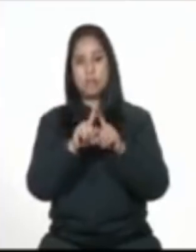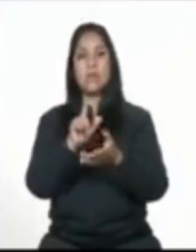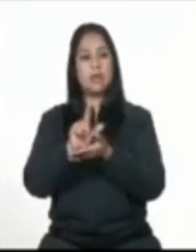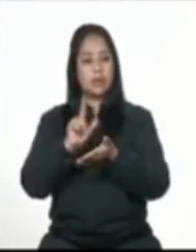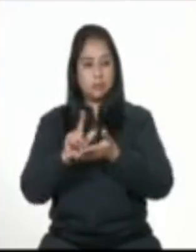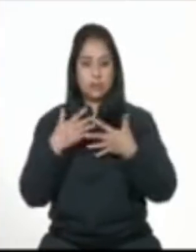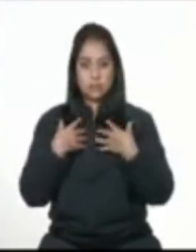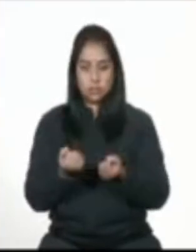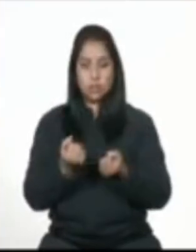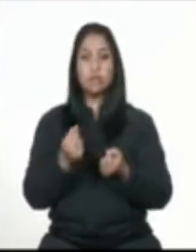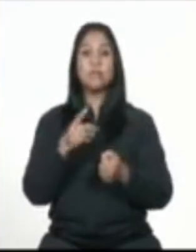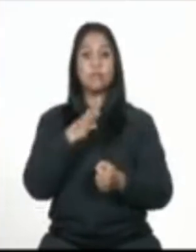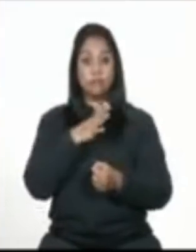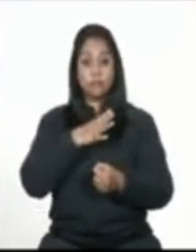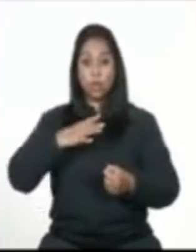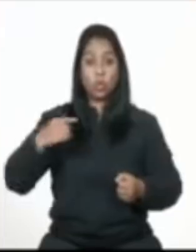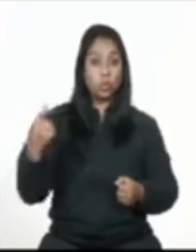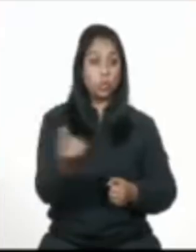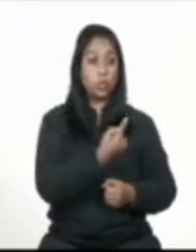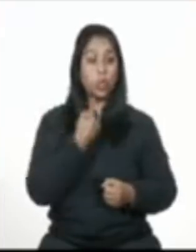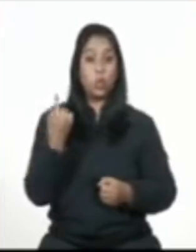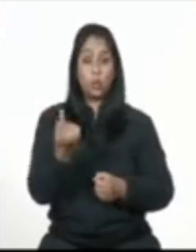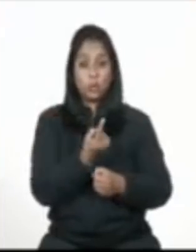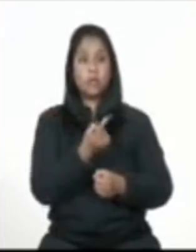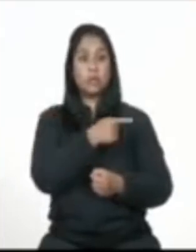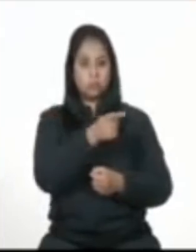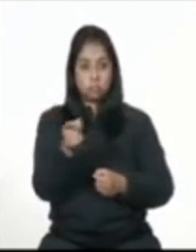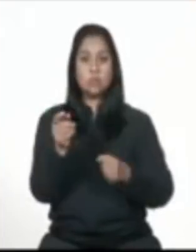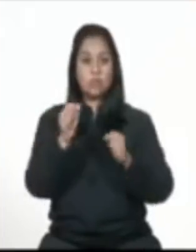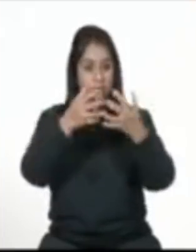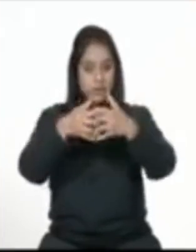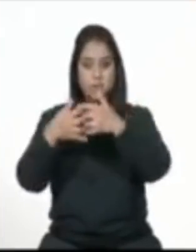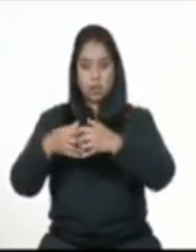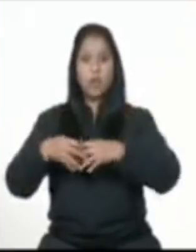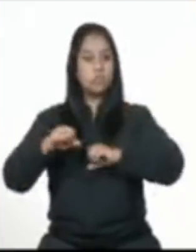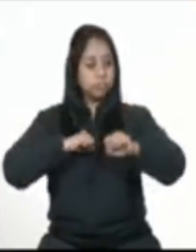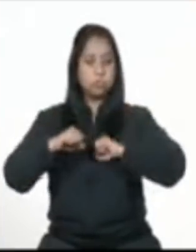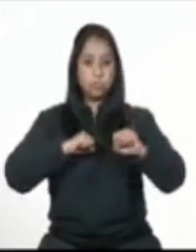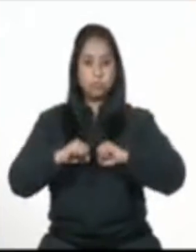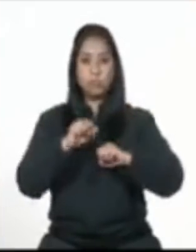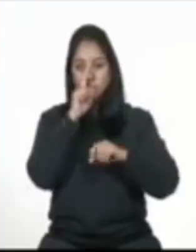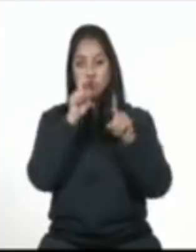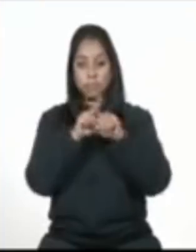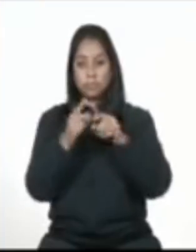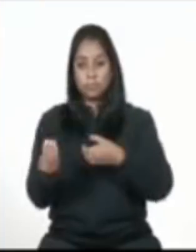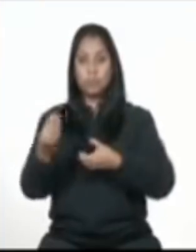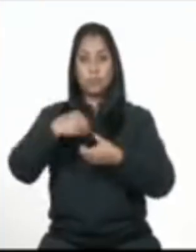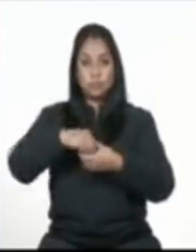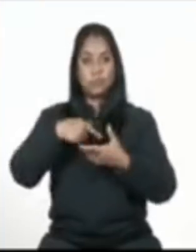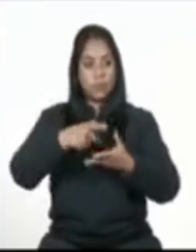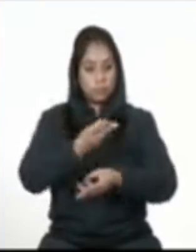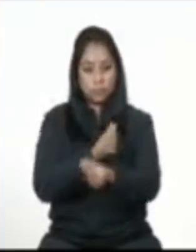mantener todas las cadenas de producción de dichas industrias, de manera que se incluyan a los proveedores para que